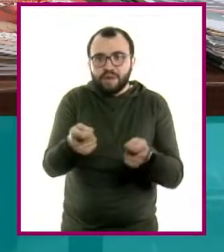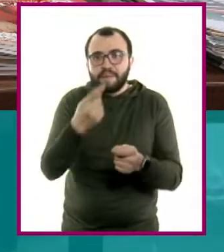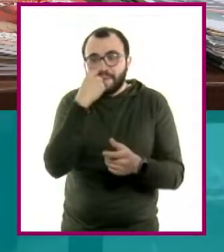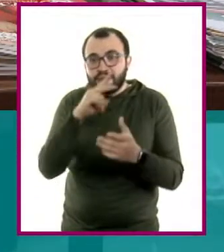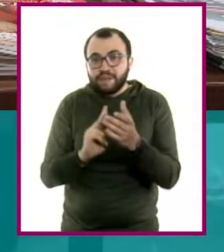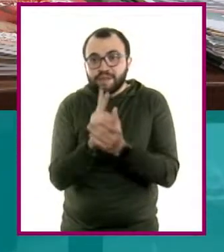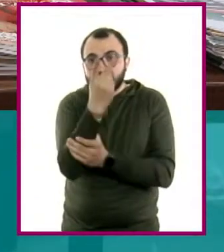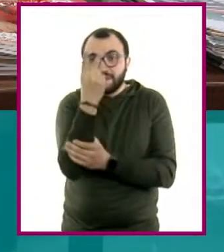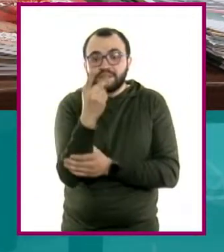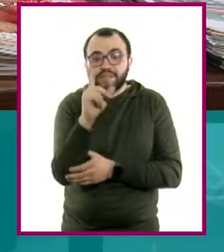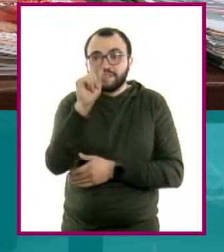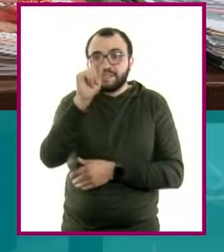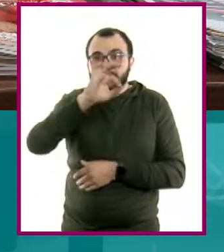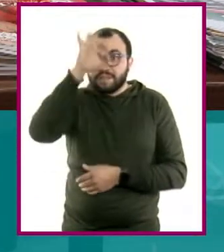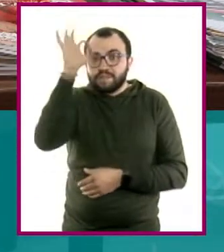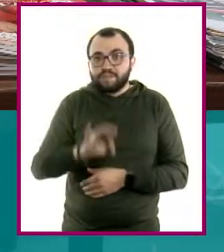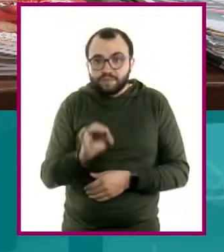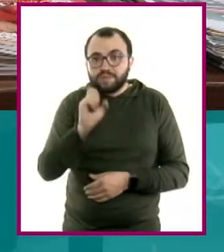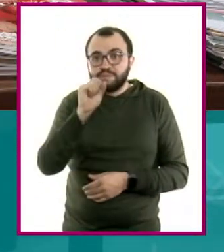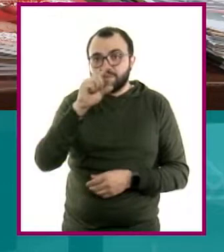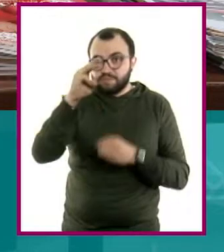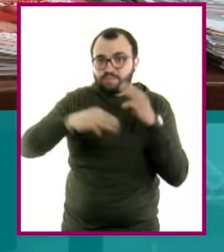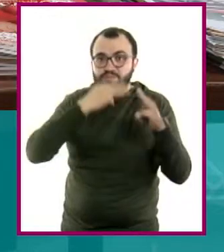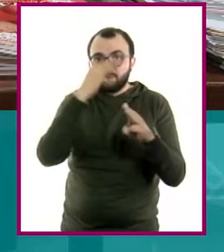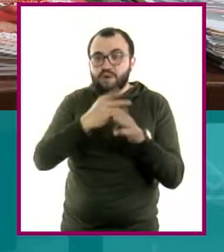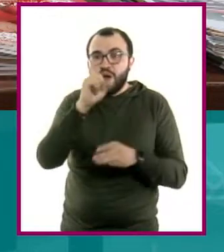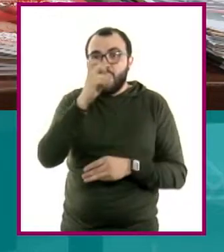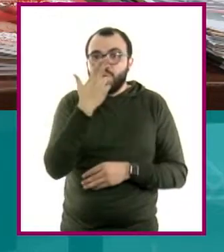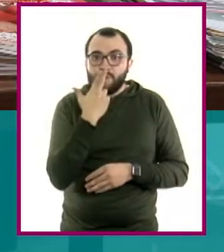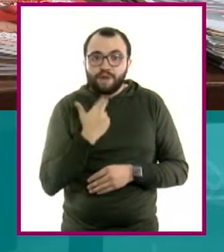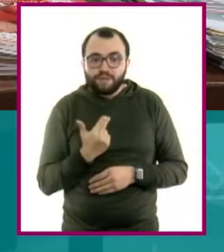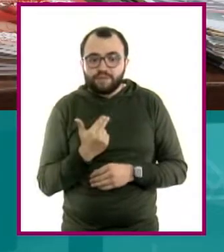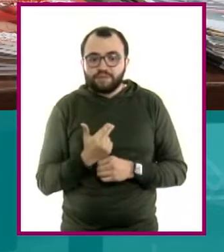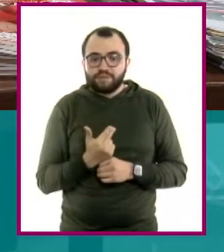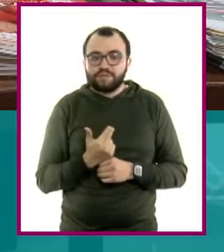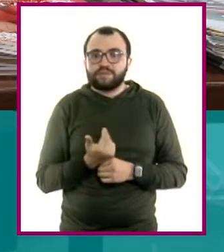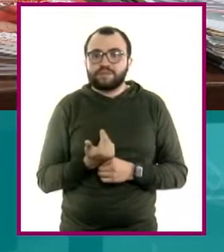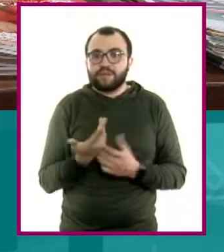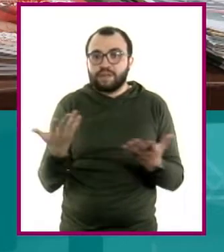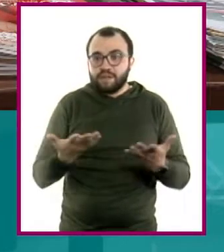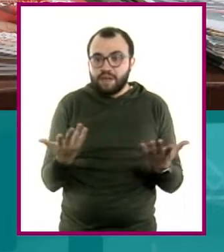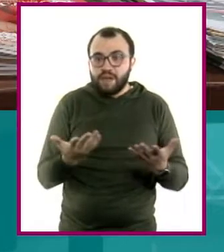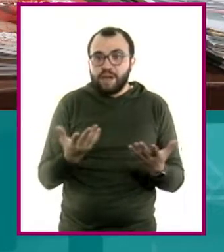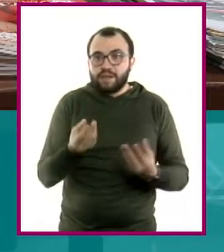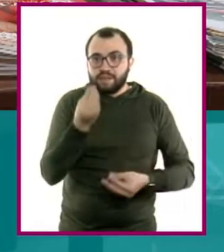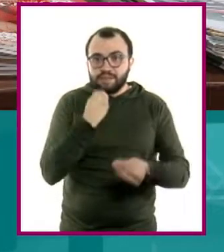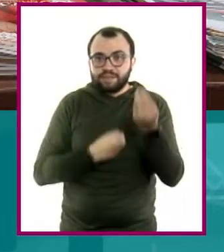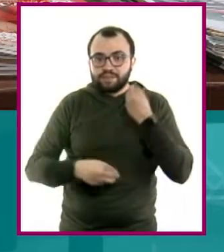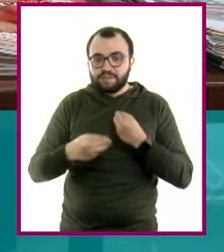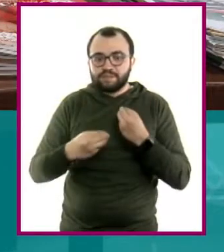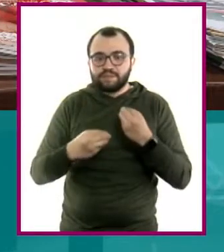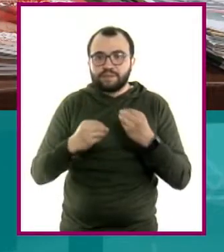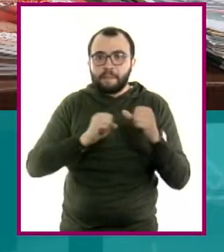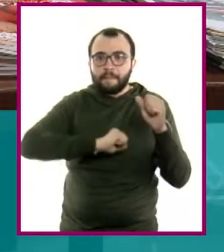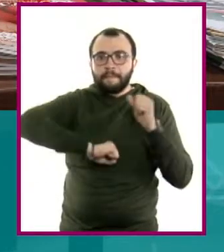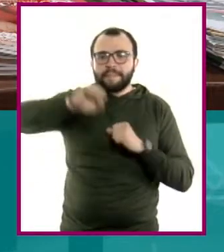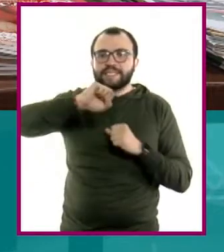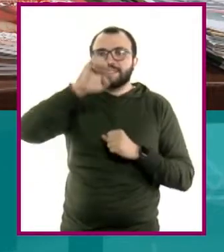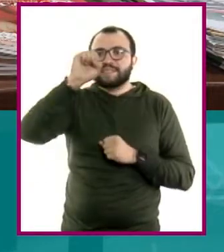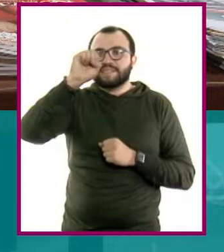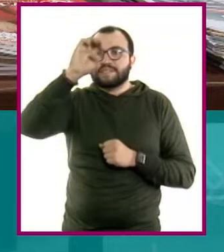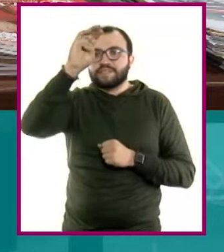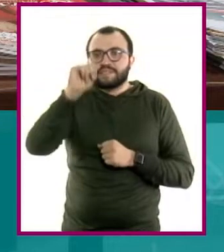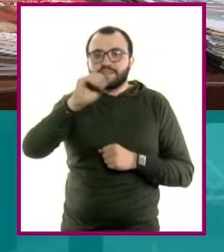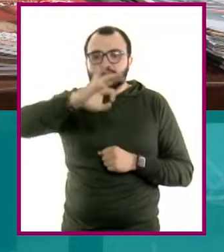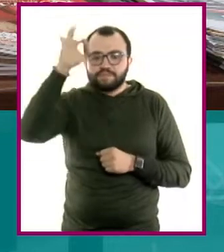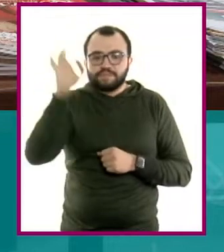representa el 70% del consumo mundial de agua dulce. Y la producción de alimentos incrementaría un 69% para